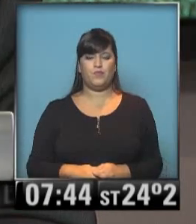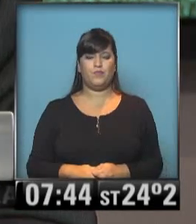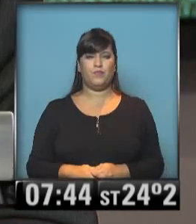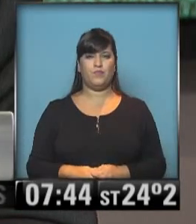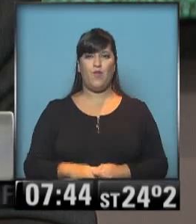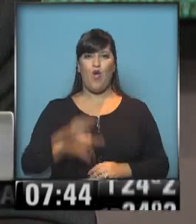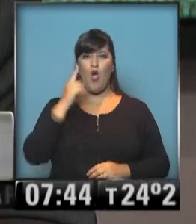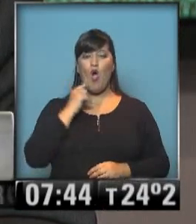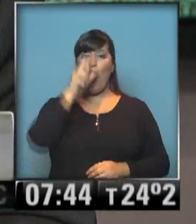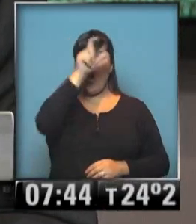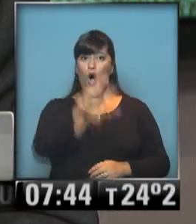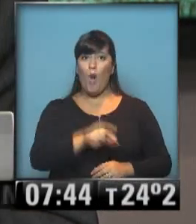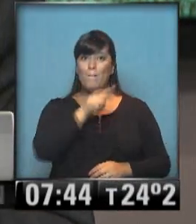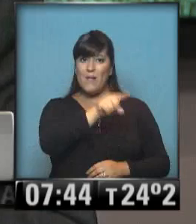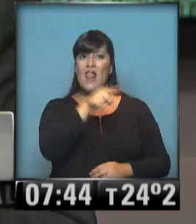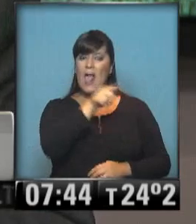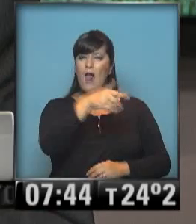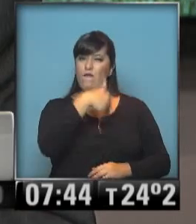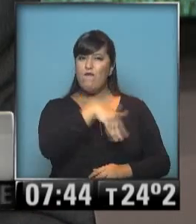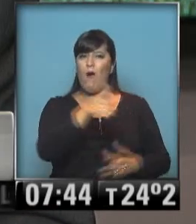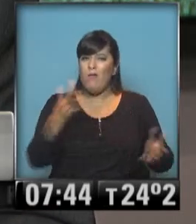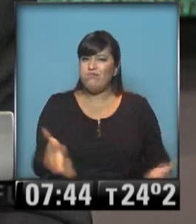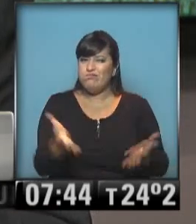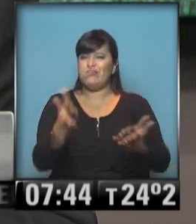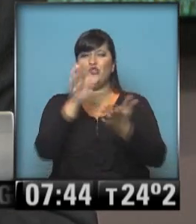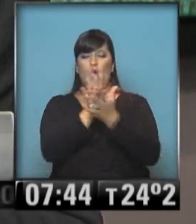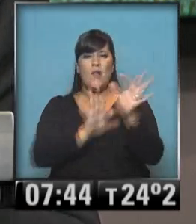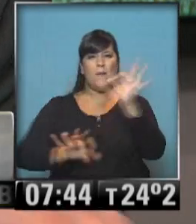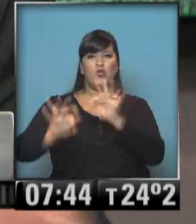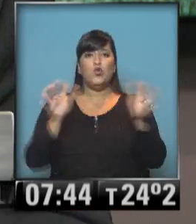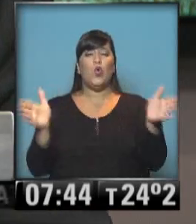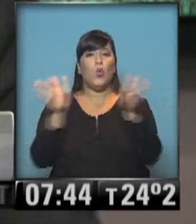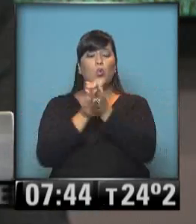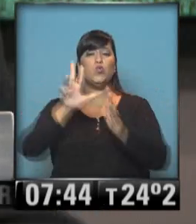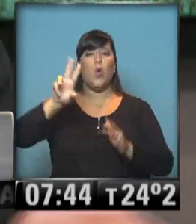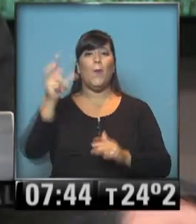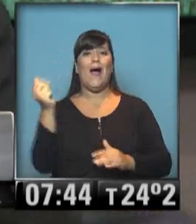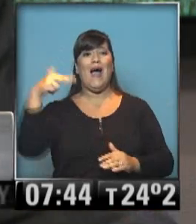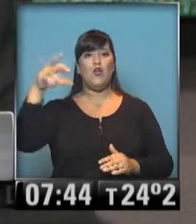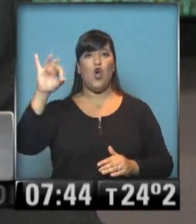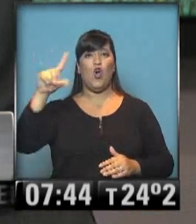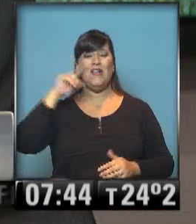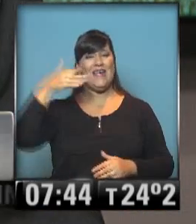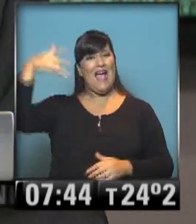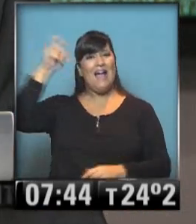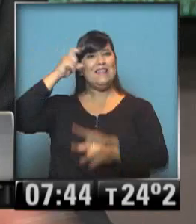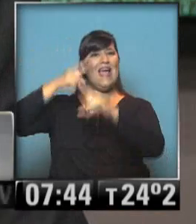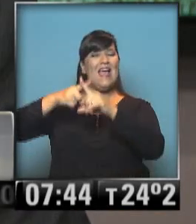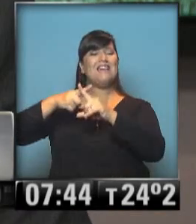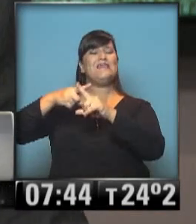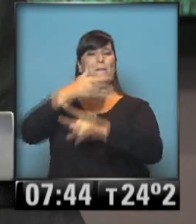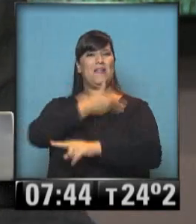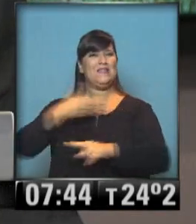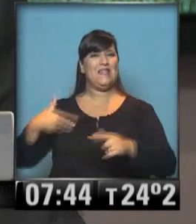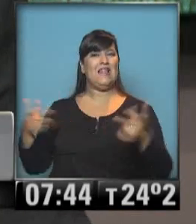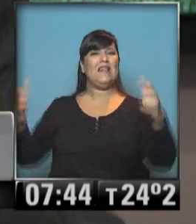eh que fue quien impulsó este proyecto junto con Alejandro bonoli conando cuando todavía era presidente de la Comisión Nacional de valores el